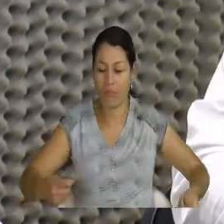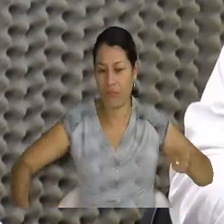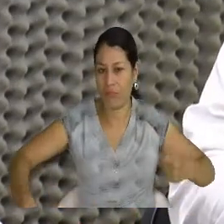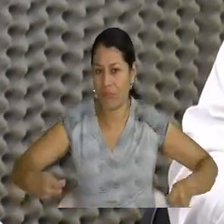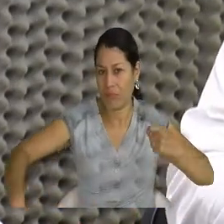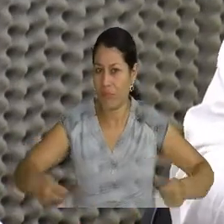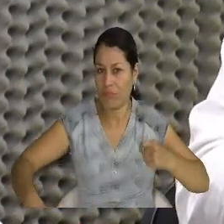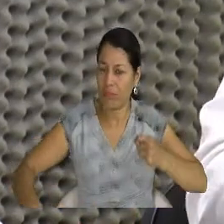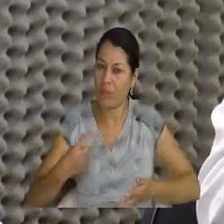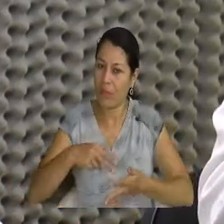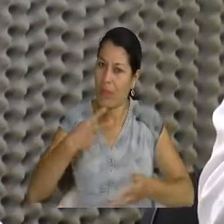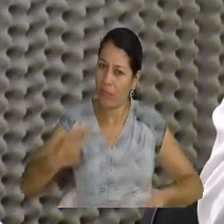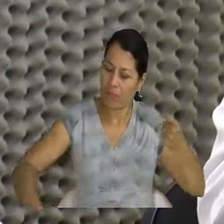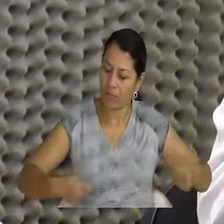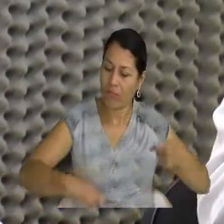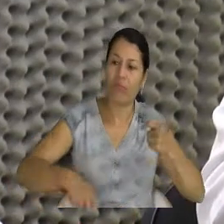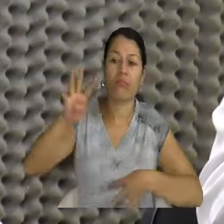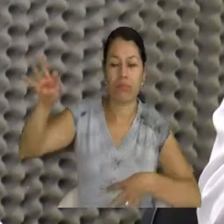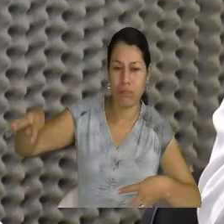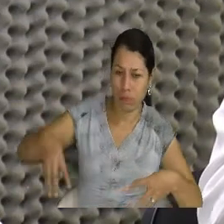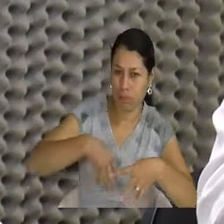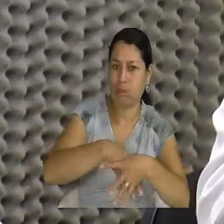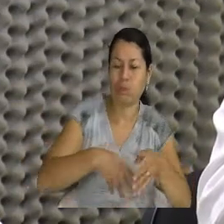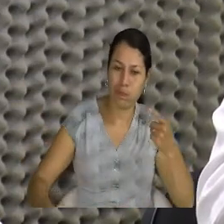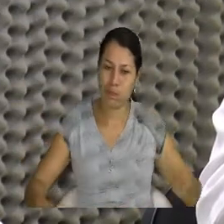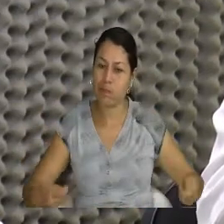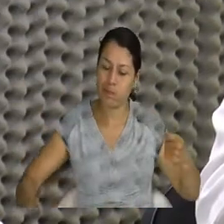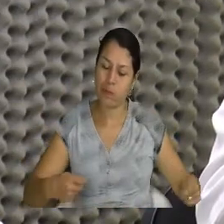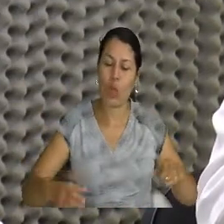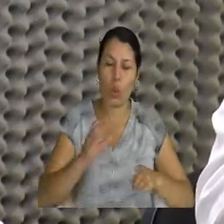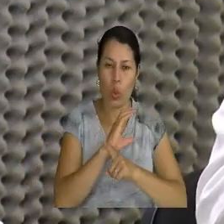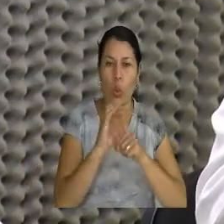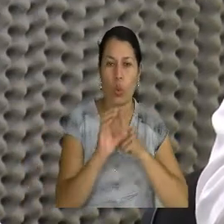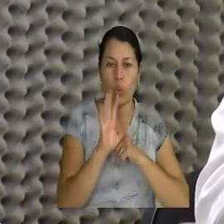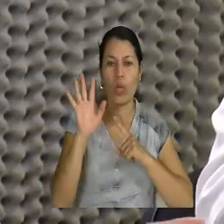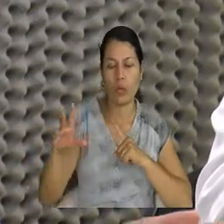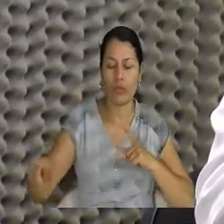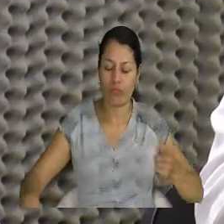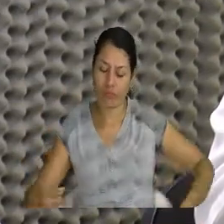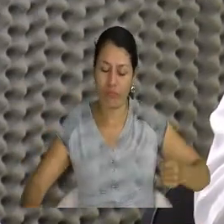a estar dentro del recorrido como un espacio cultural y van a mostrar sus danzas.